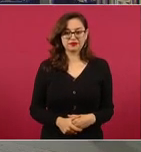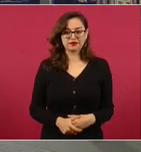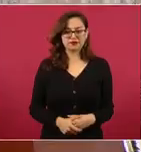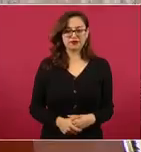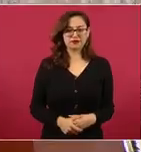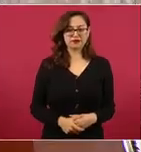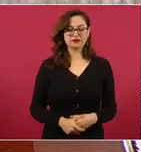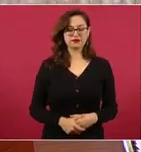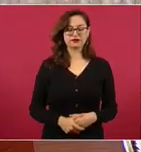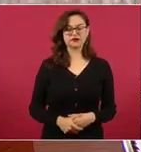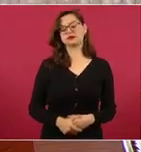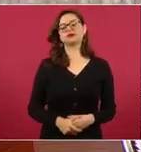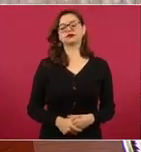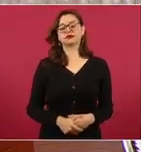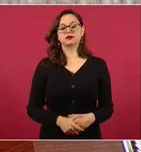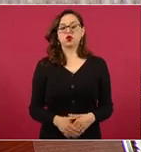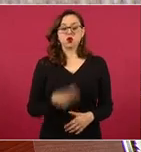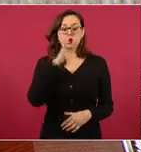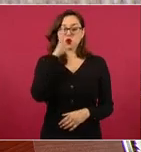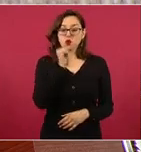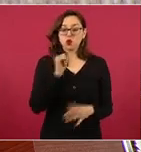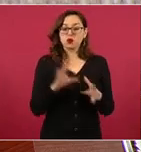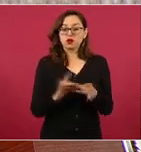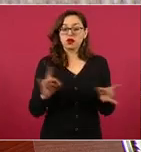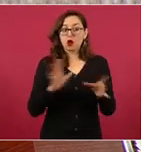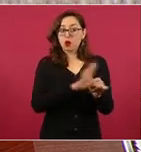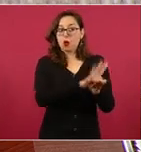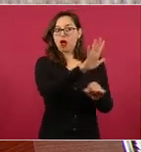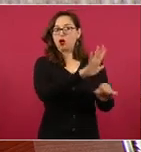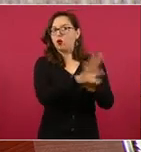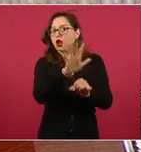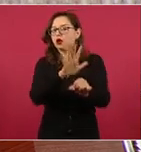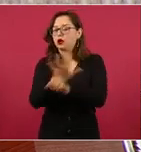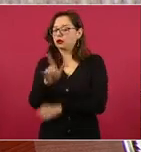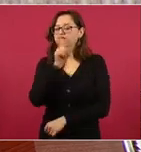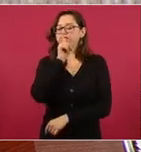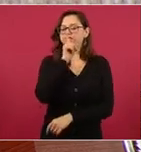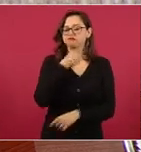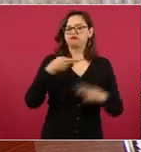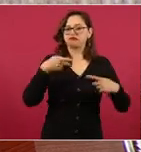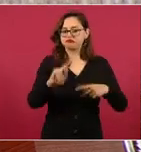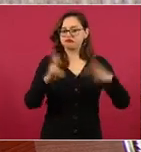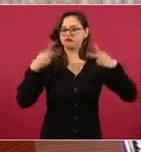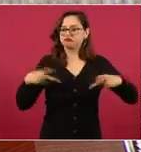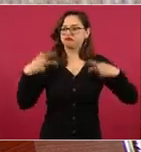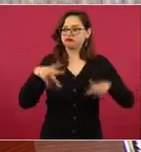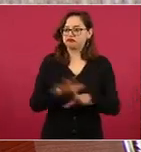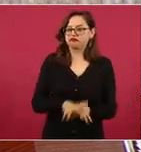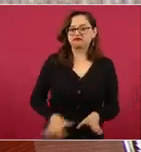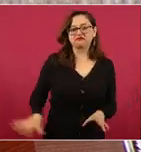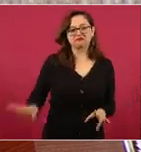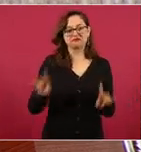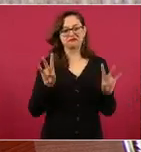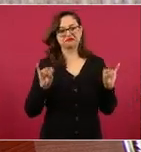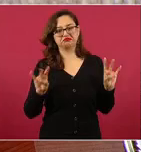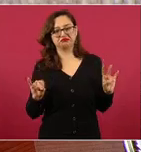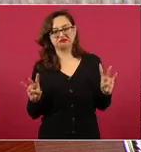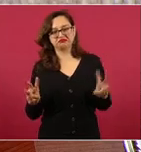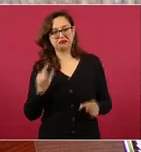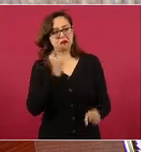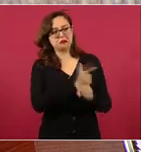de casos específicos, pero la gente está muy